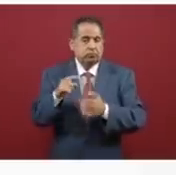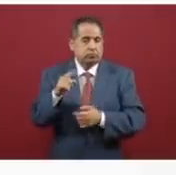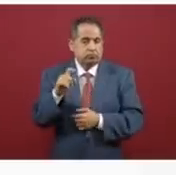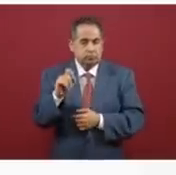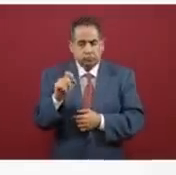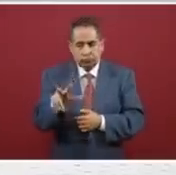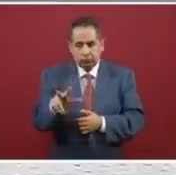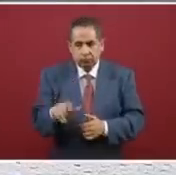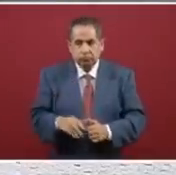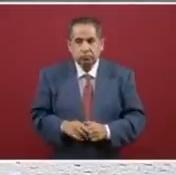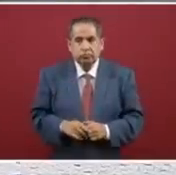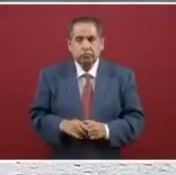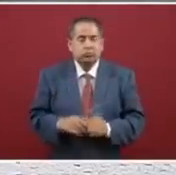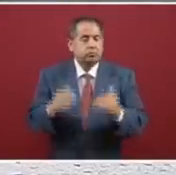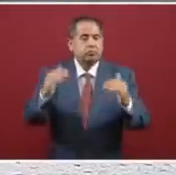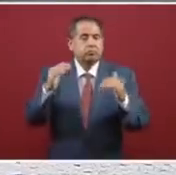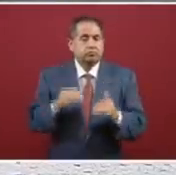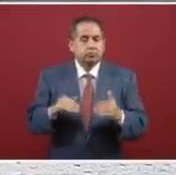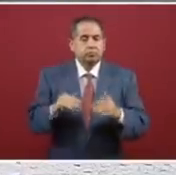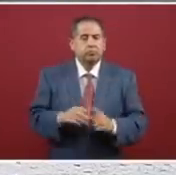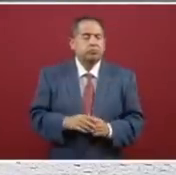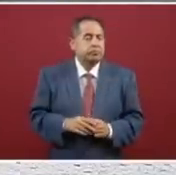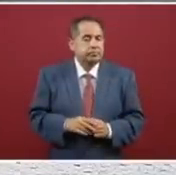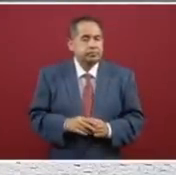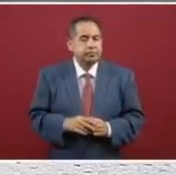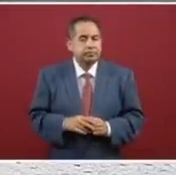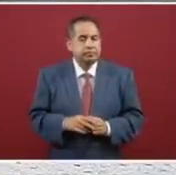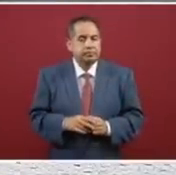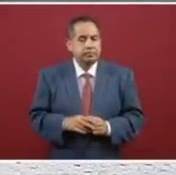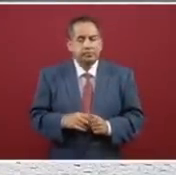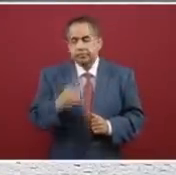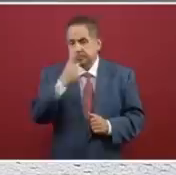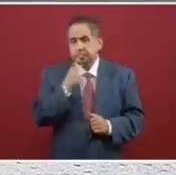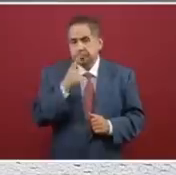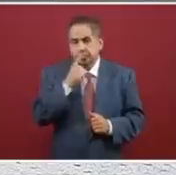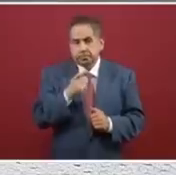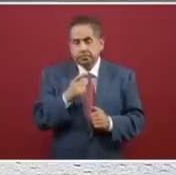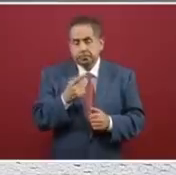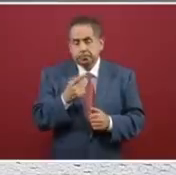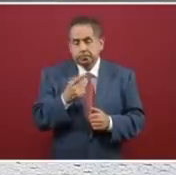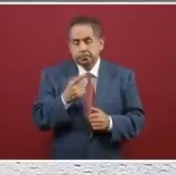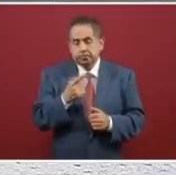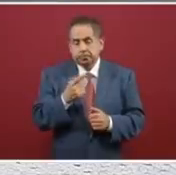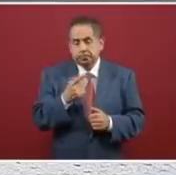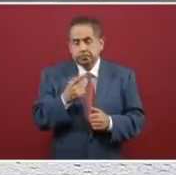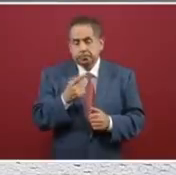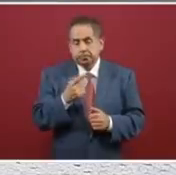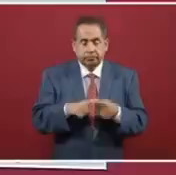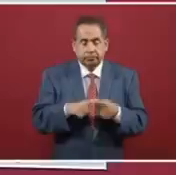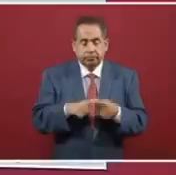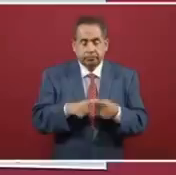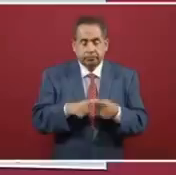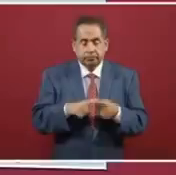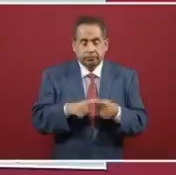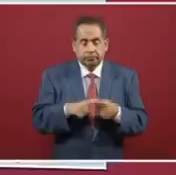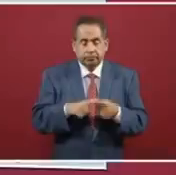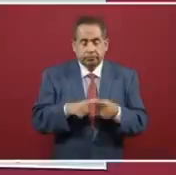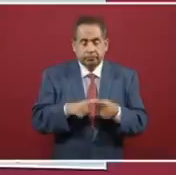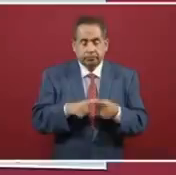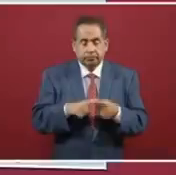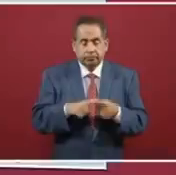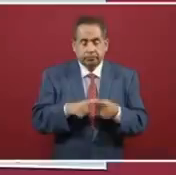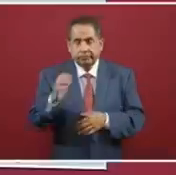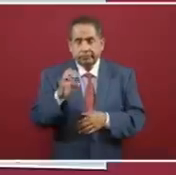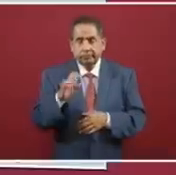1.28 nos vamos al combustible premium exxonmobil otra vez es quien está marcando